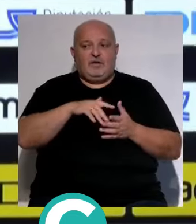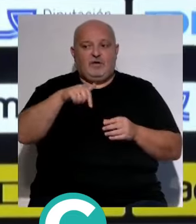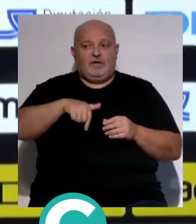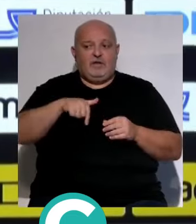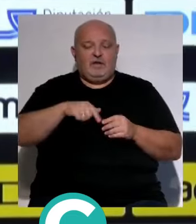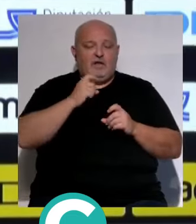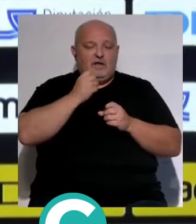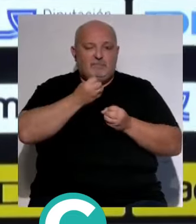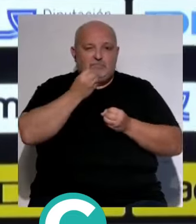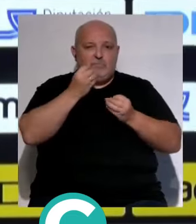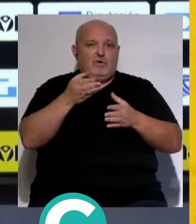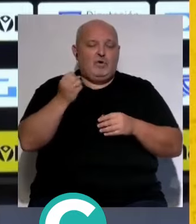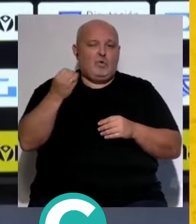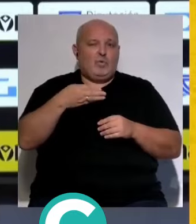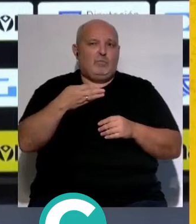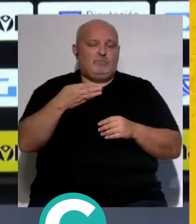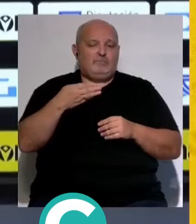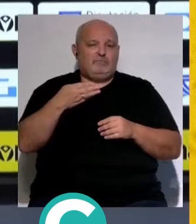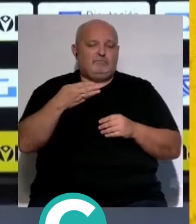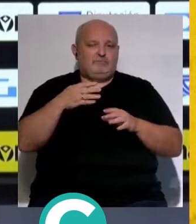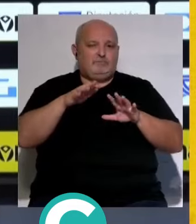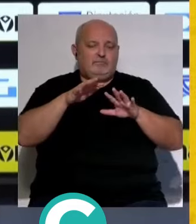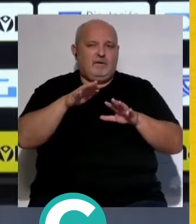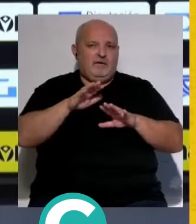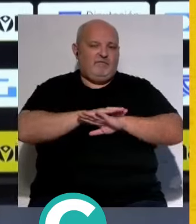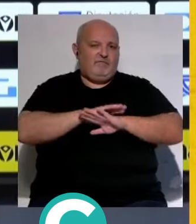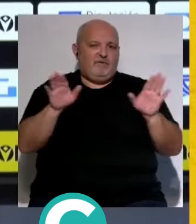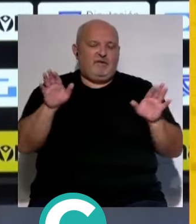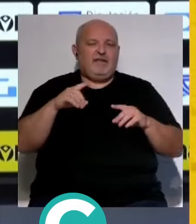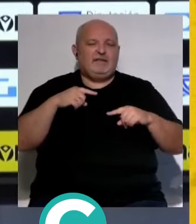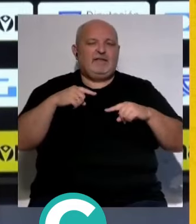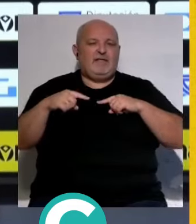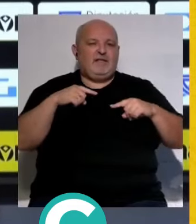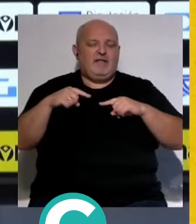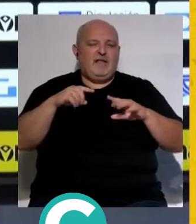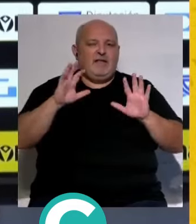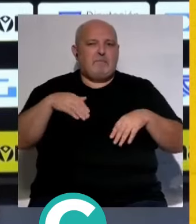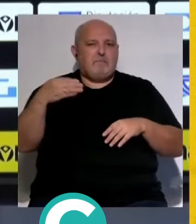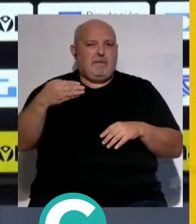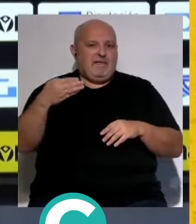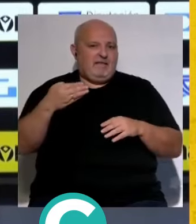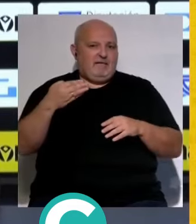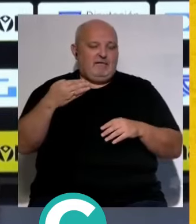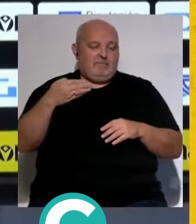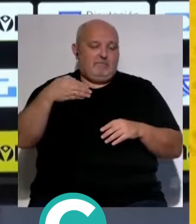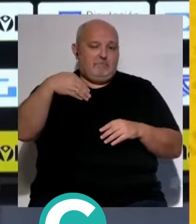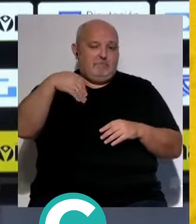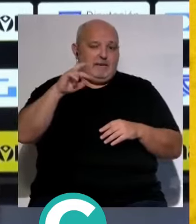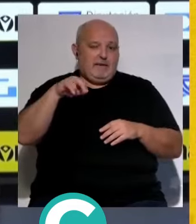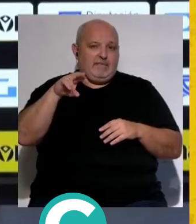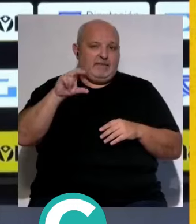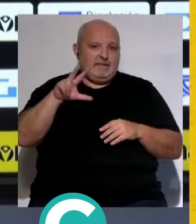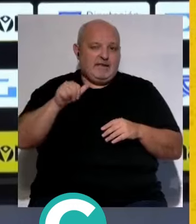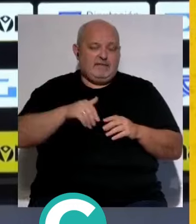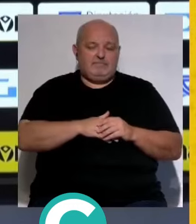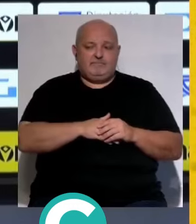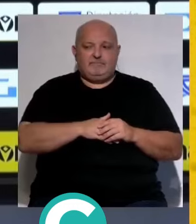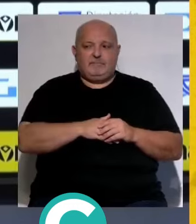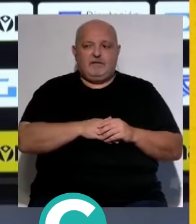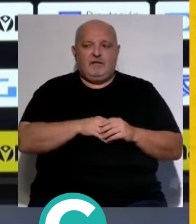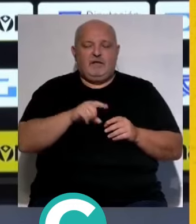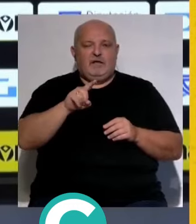lo ha anunciado el club a través de un comunicado, deja de ser entrenador del Cádiz Club de Fútbol Mirandilla, con un